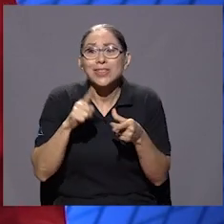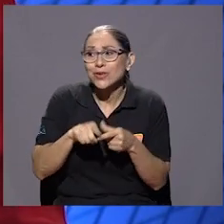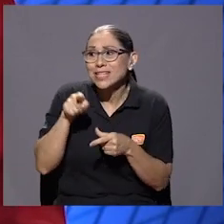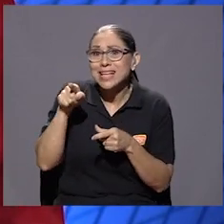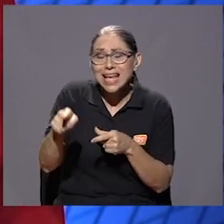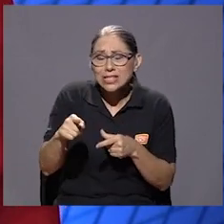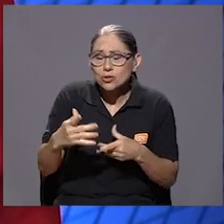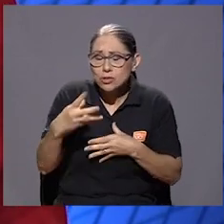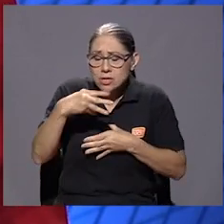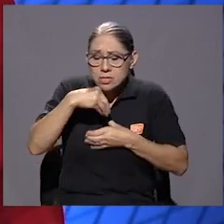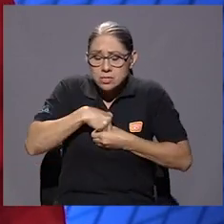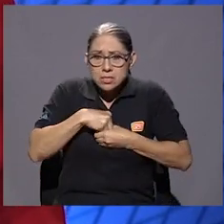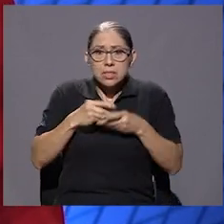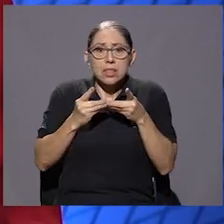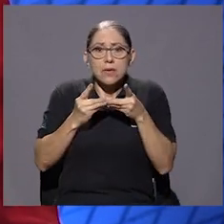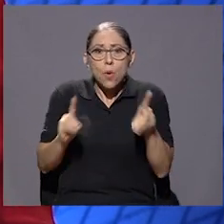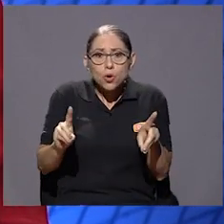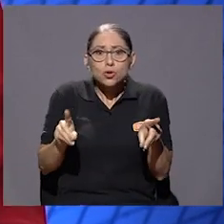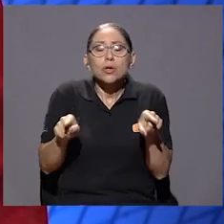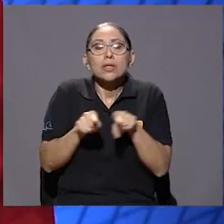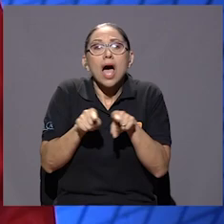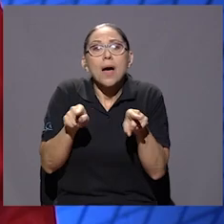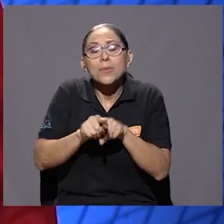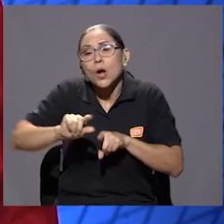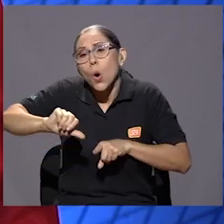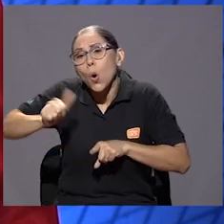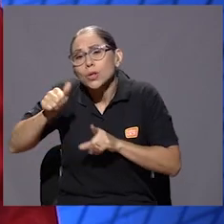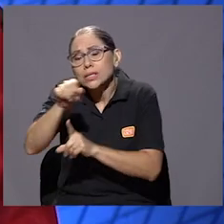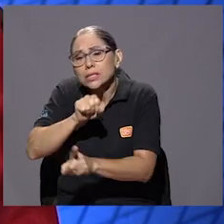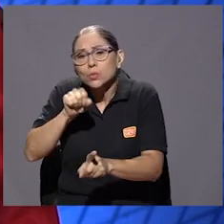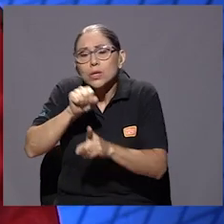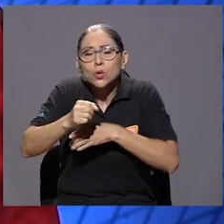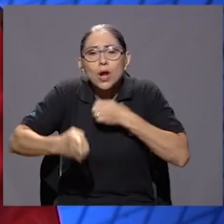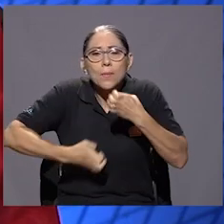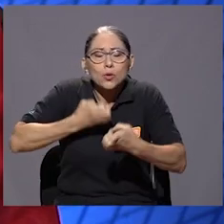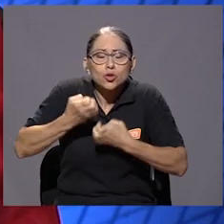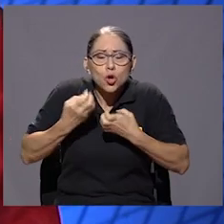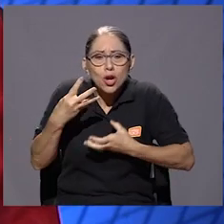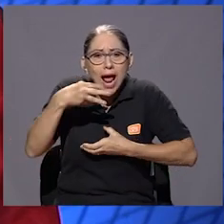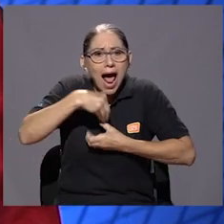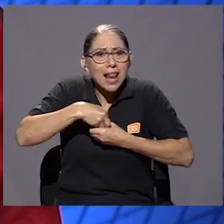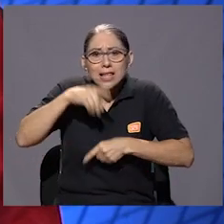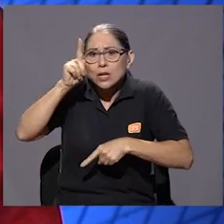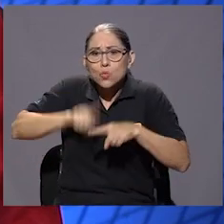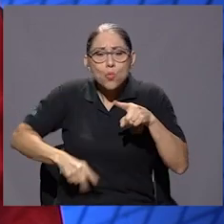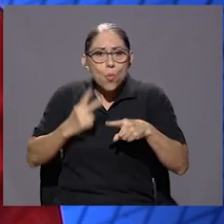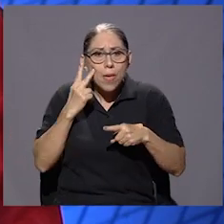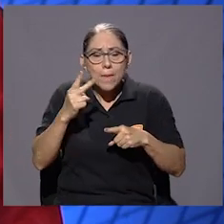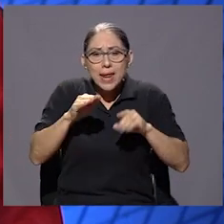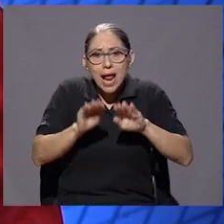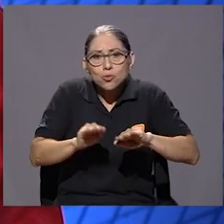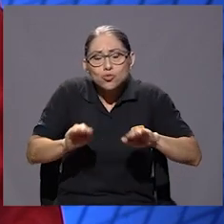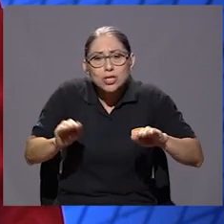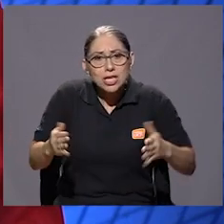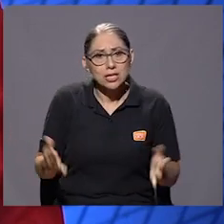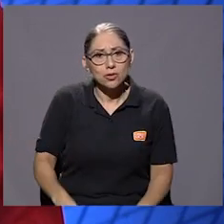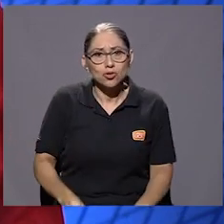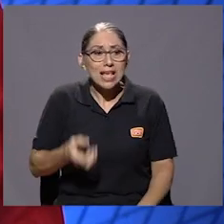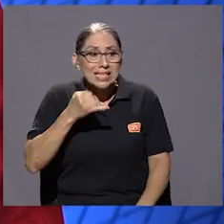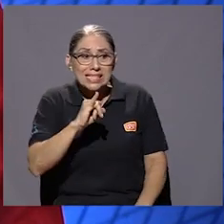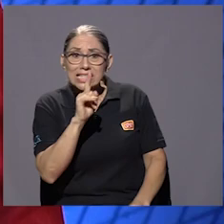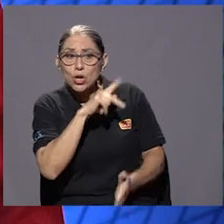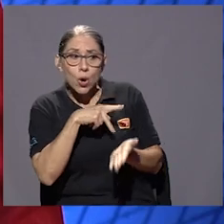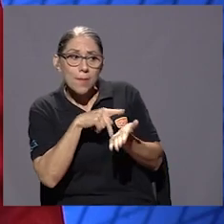se carga ese otro asunto emocional de que los niños no los puedo ver, de que si no le